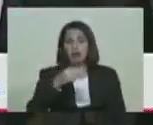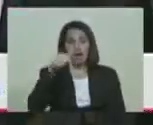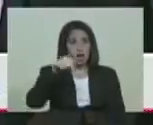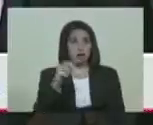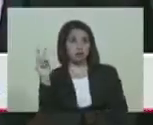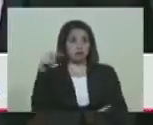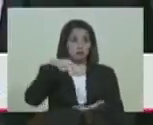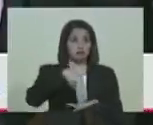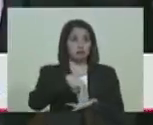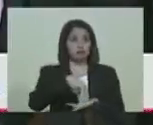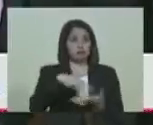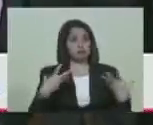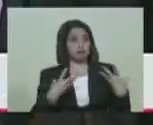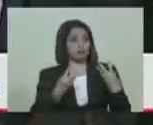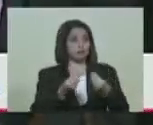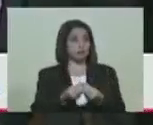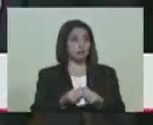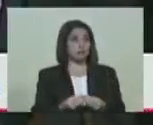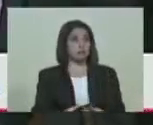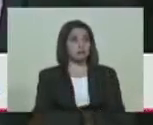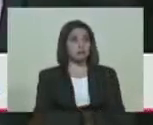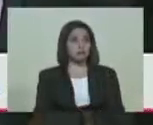pie.